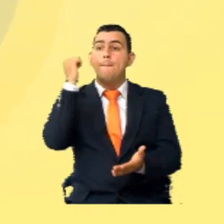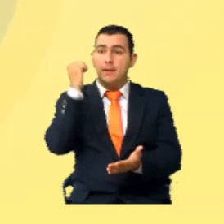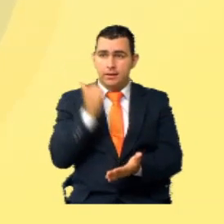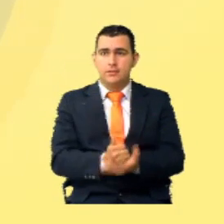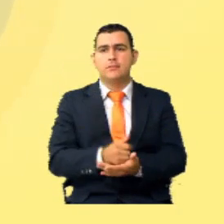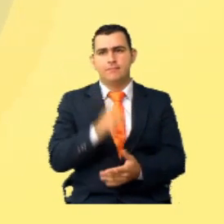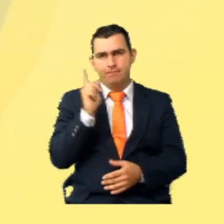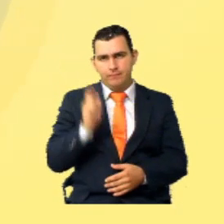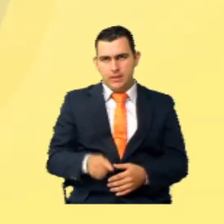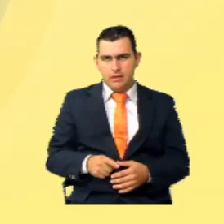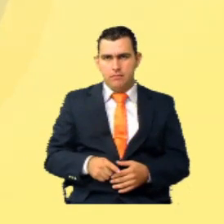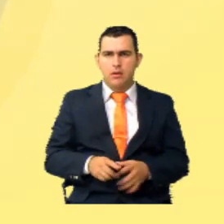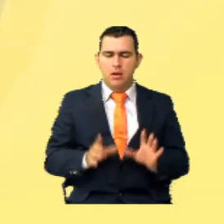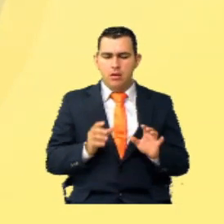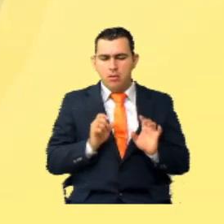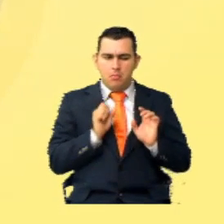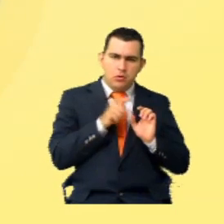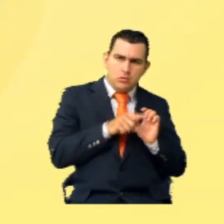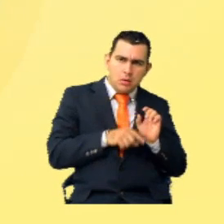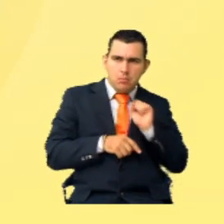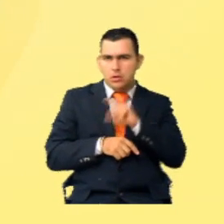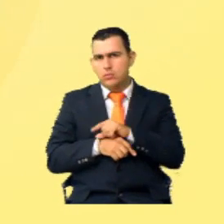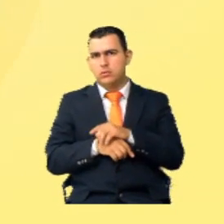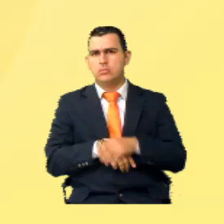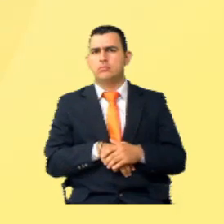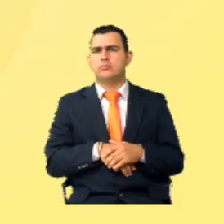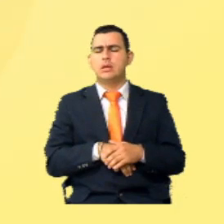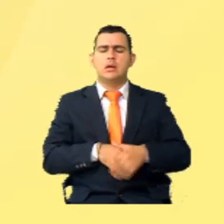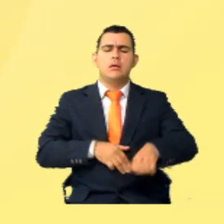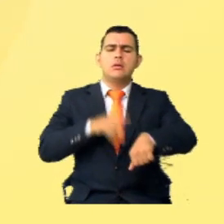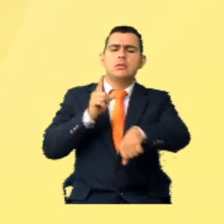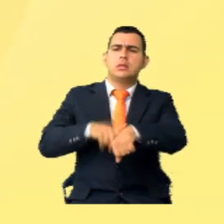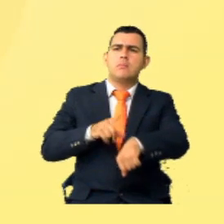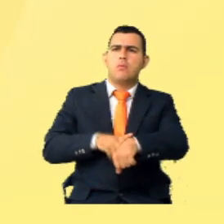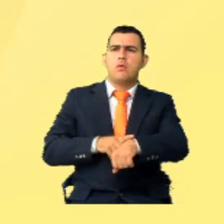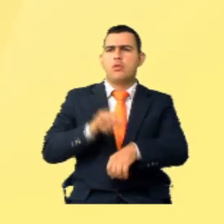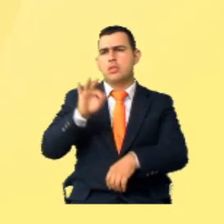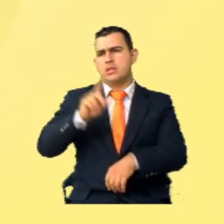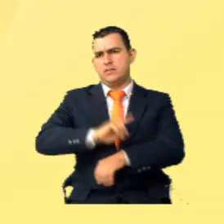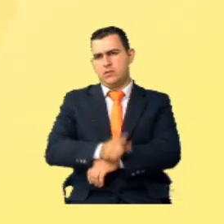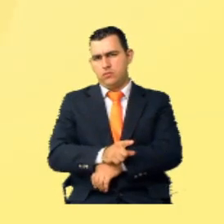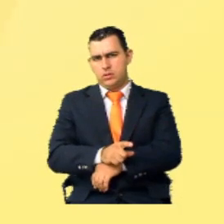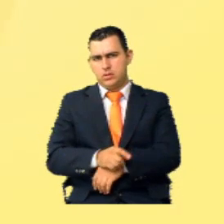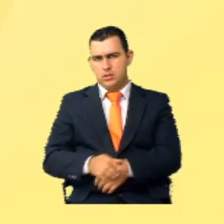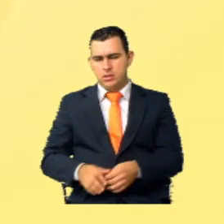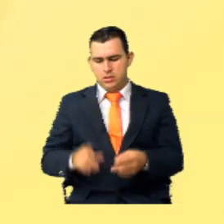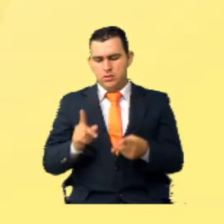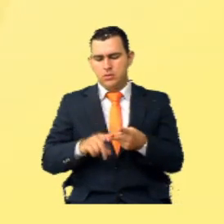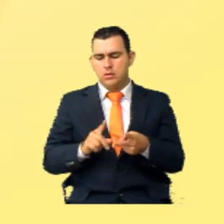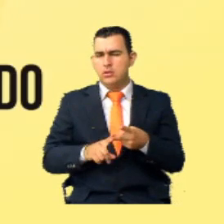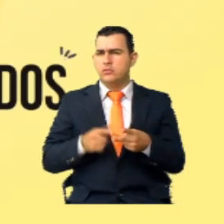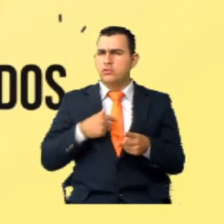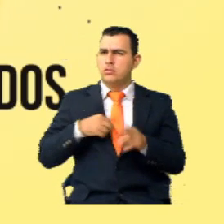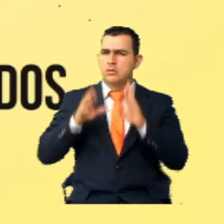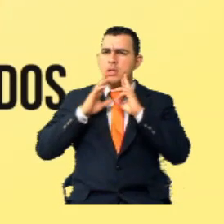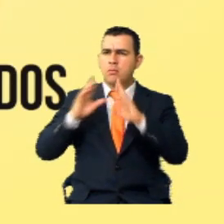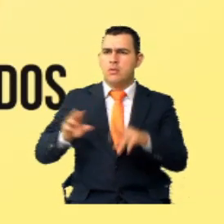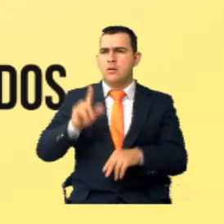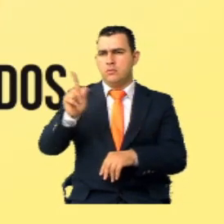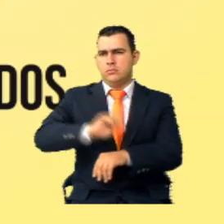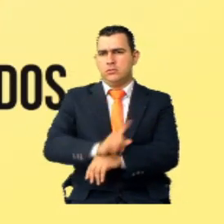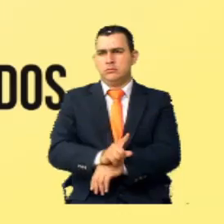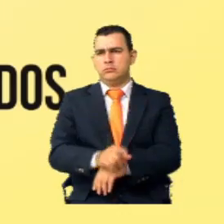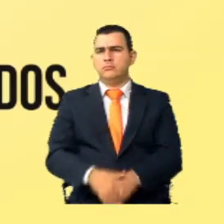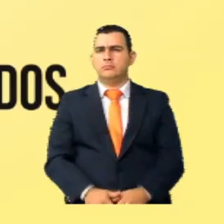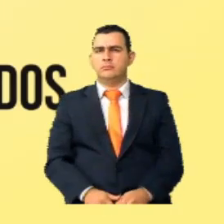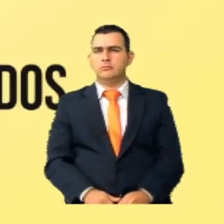de esta intervención hacia otro candidato. Tiempo para cada pregunta, 30 segundos. Tiempo para cada respuesta, 60